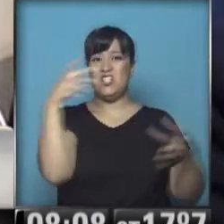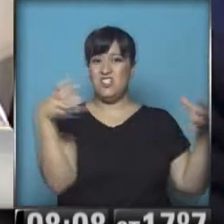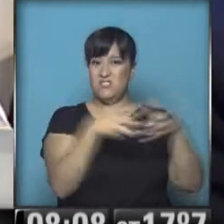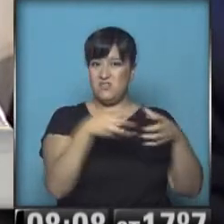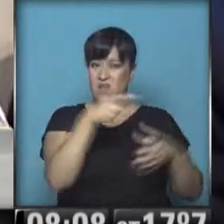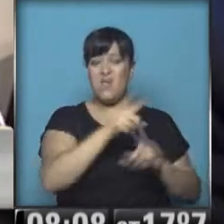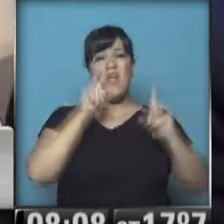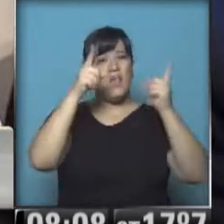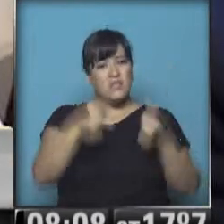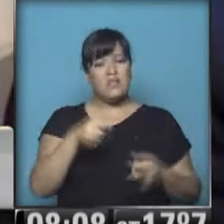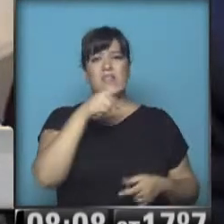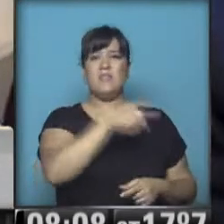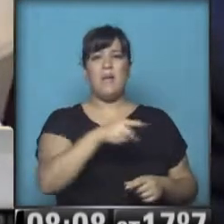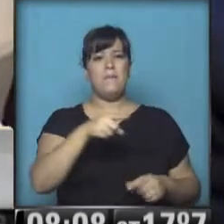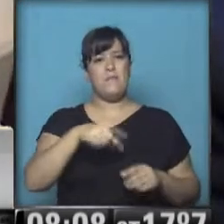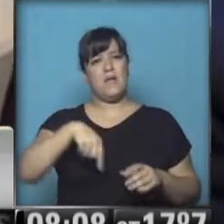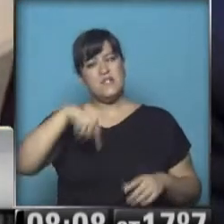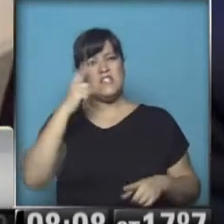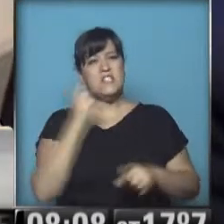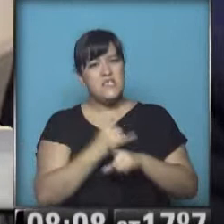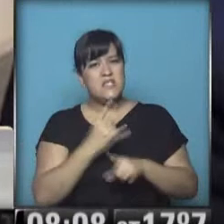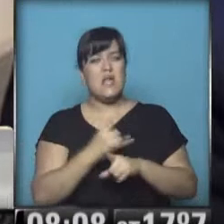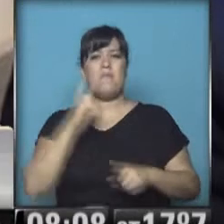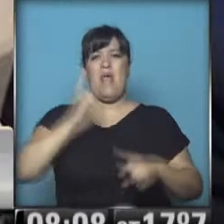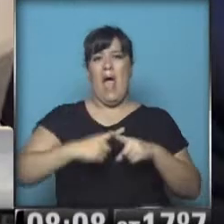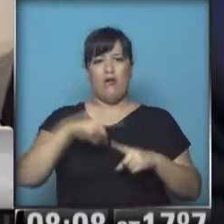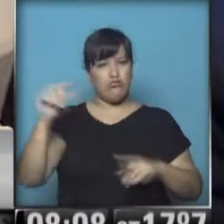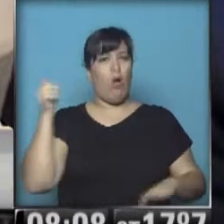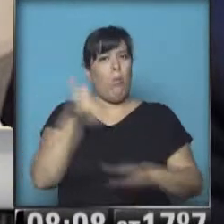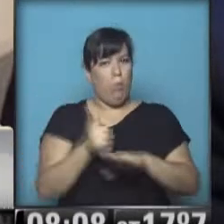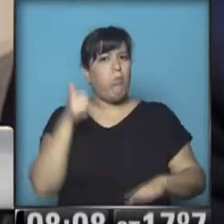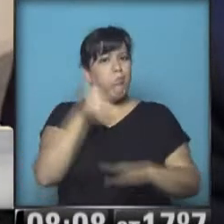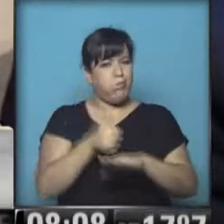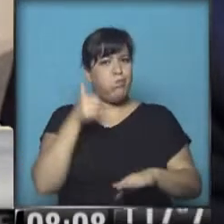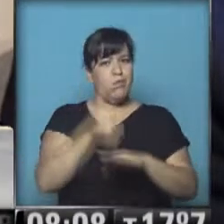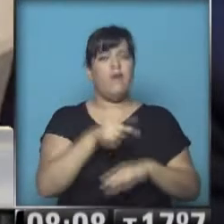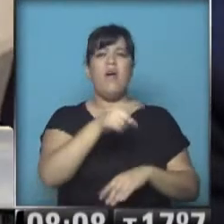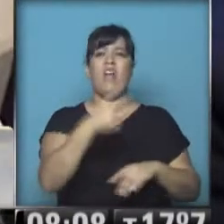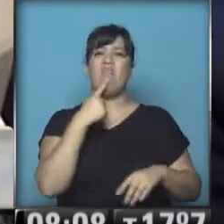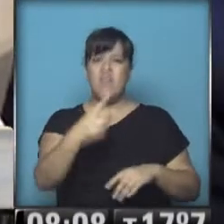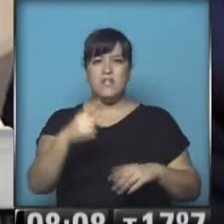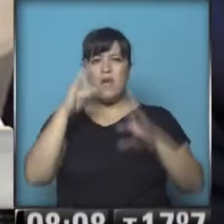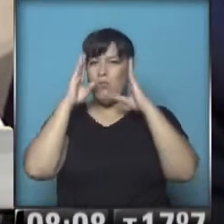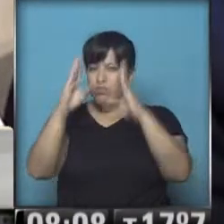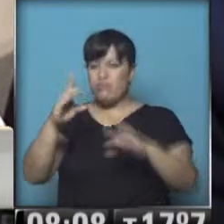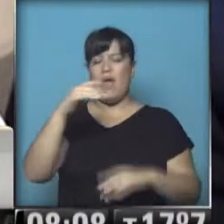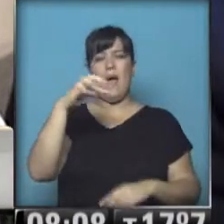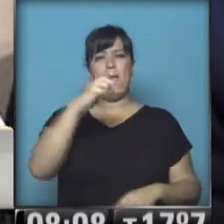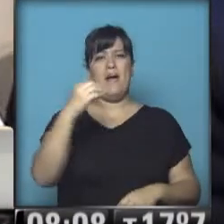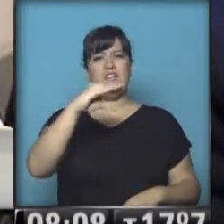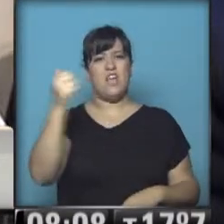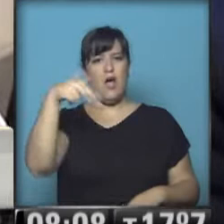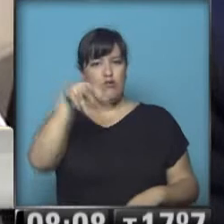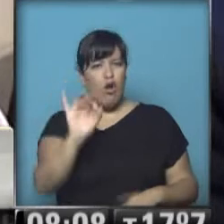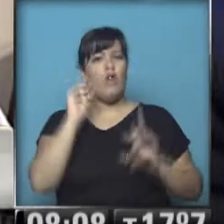participe habitual de los actos que se realizan en esta casa de gobierno que hizo referencia directa a aníbal pachano pero también a todos los pacientes